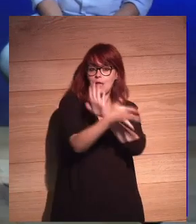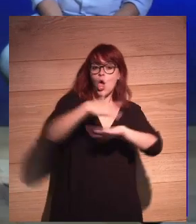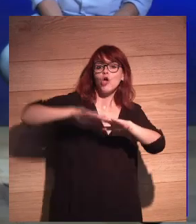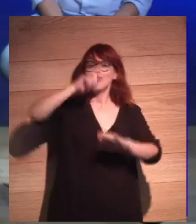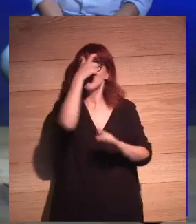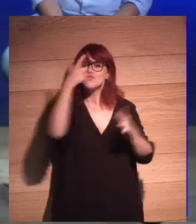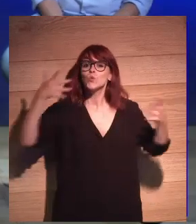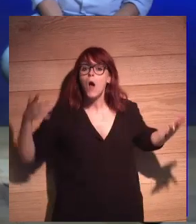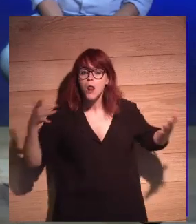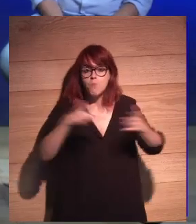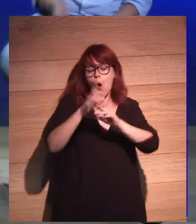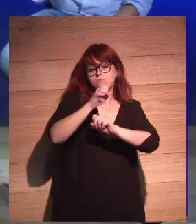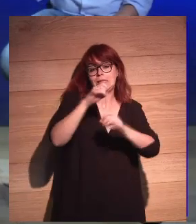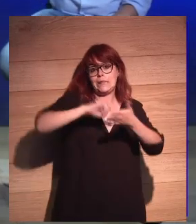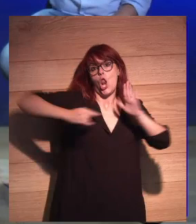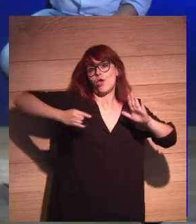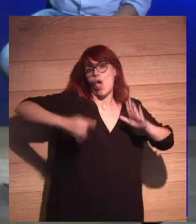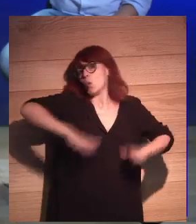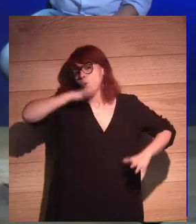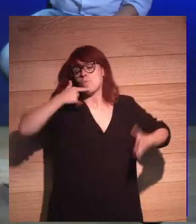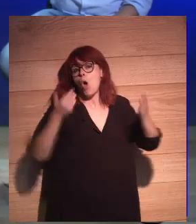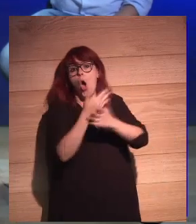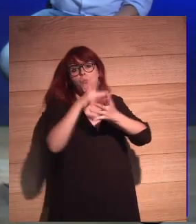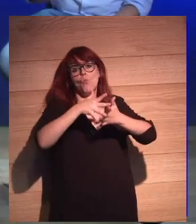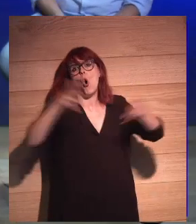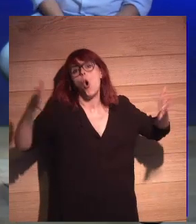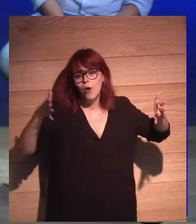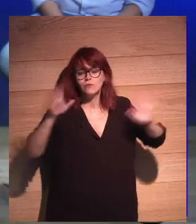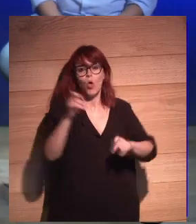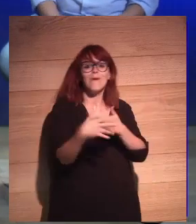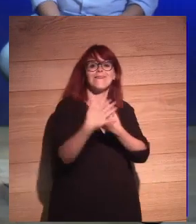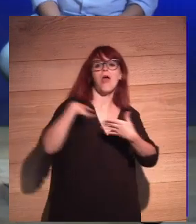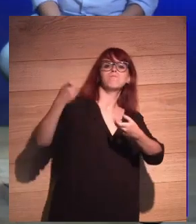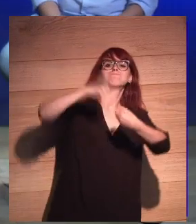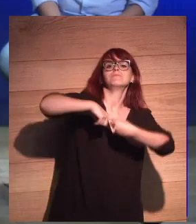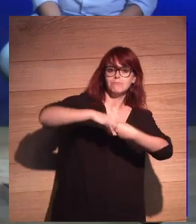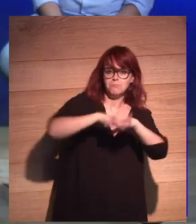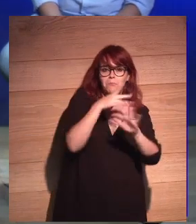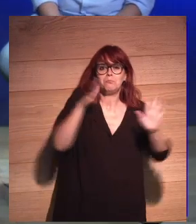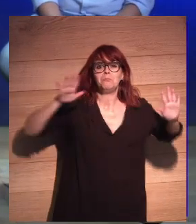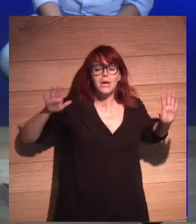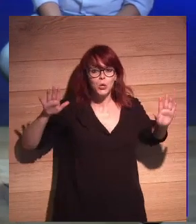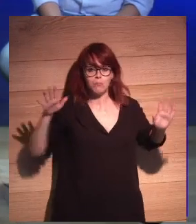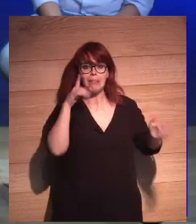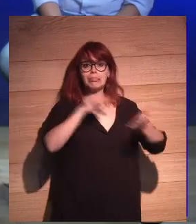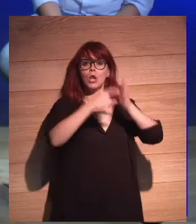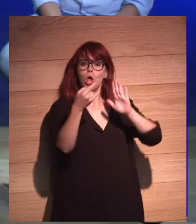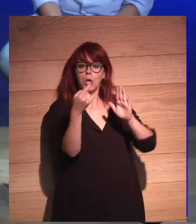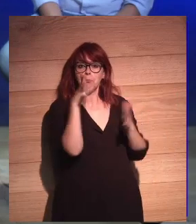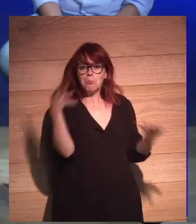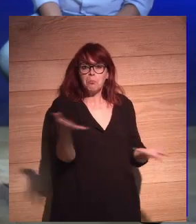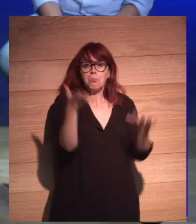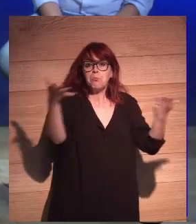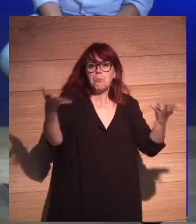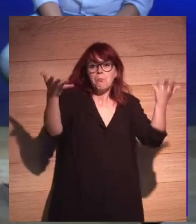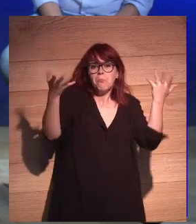¿no? Porque con los boom de las tecnologías, al final todos se quieren sumar al carro y muchas veces la tecnología, estas en concreto,